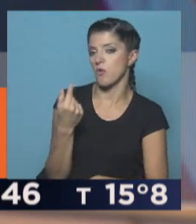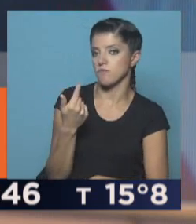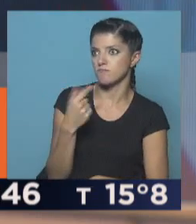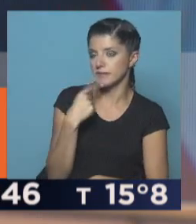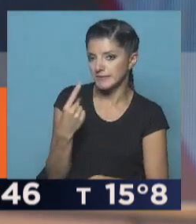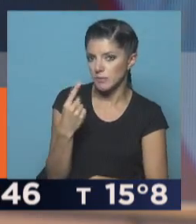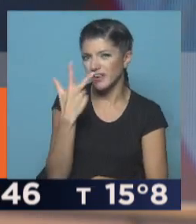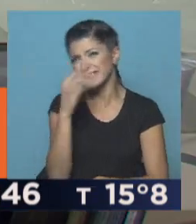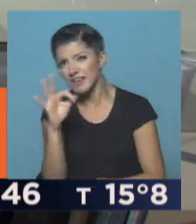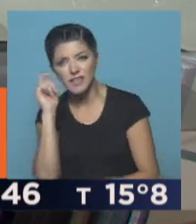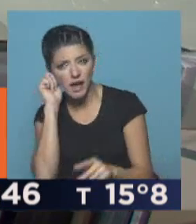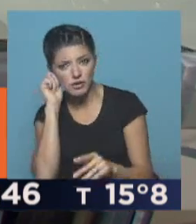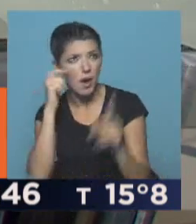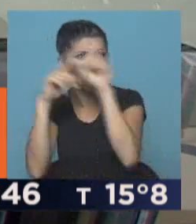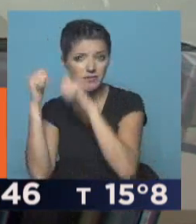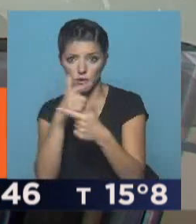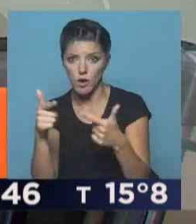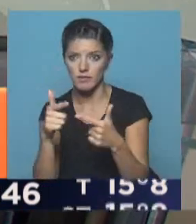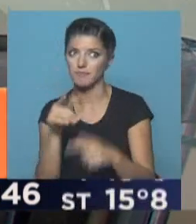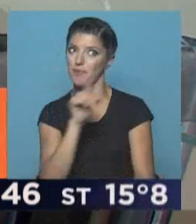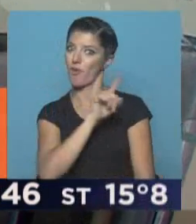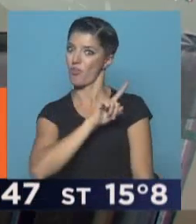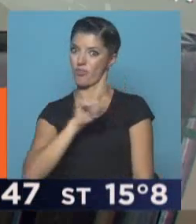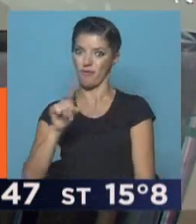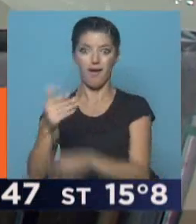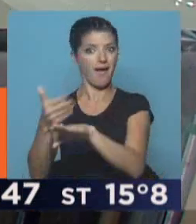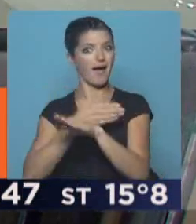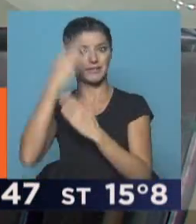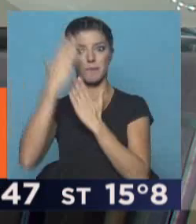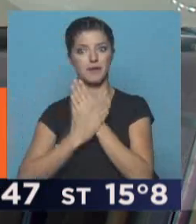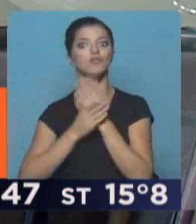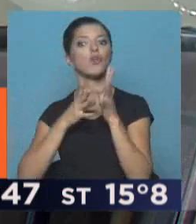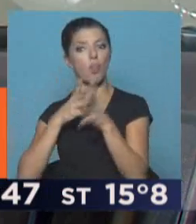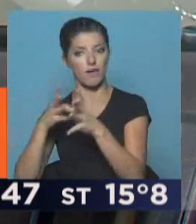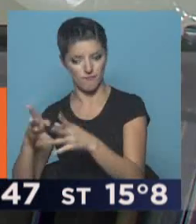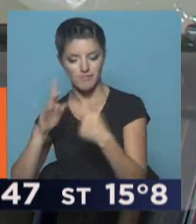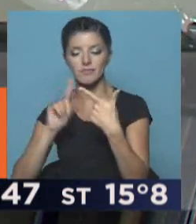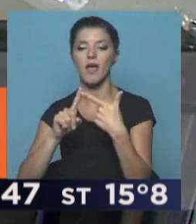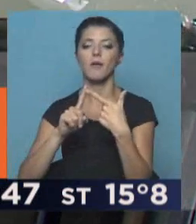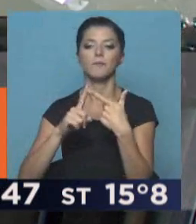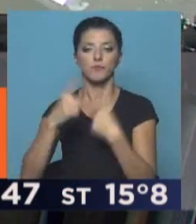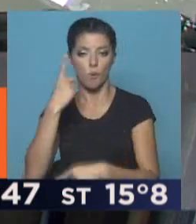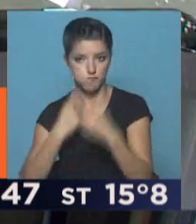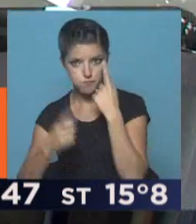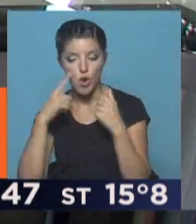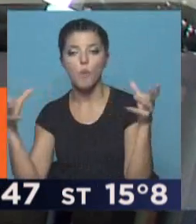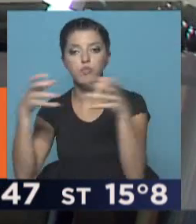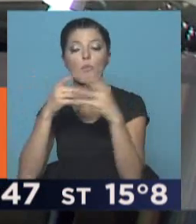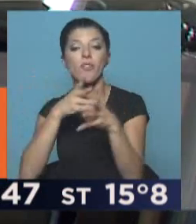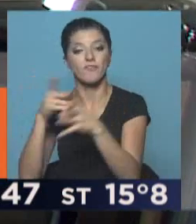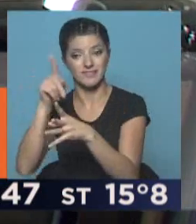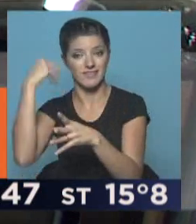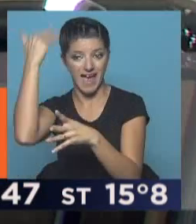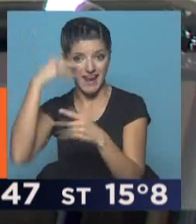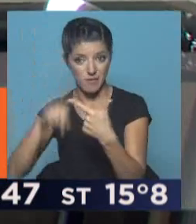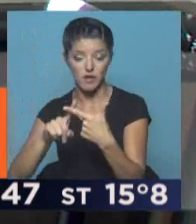tiene 30 y tantos años, no tiene experiencia. No es así. Fue ministro de Defensa, manejó el Consejo de Defensa de Arabia Saudita, es